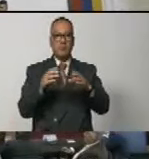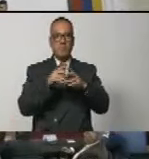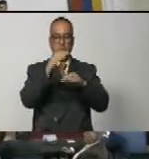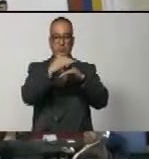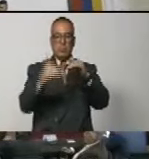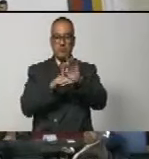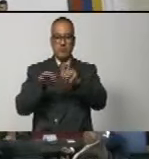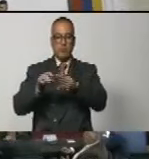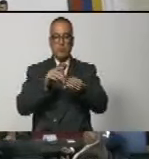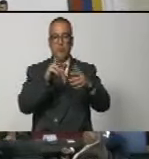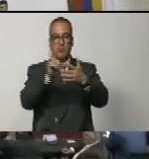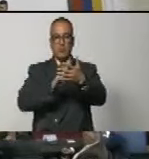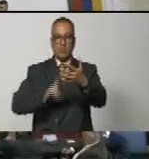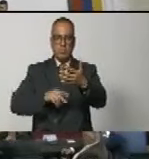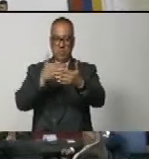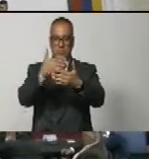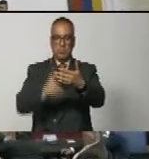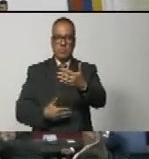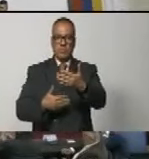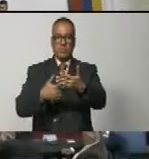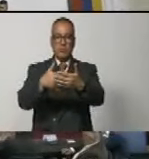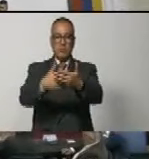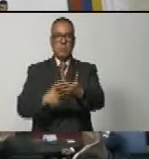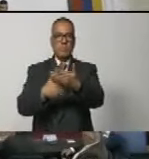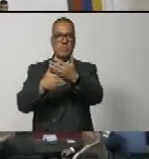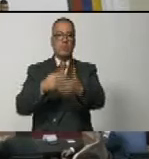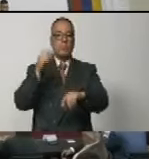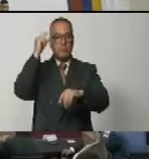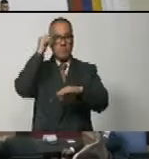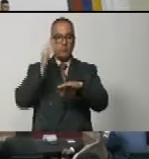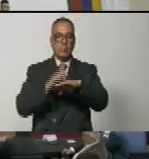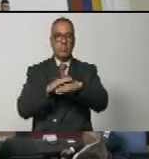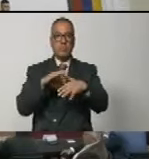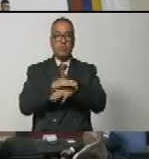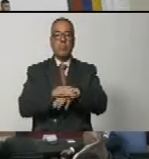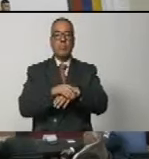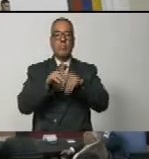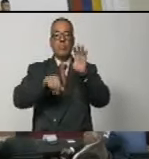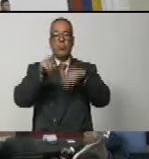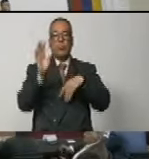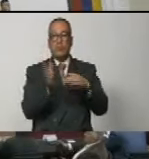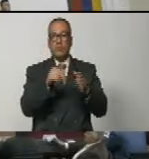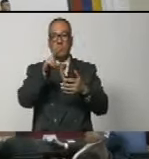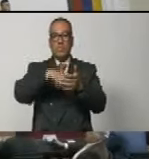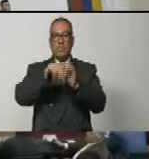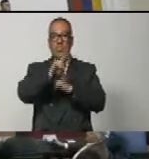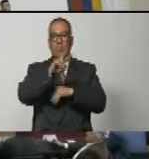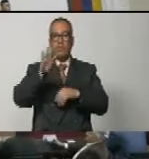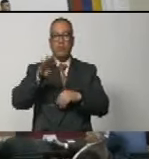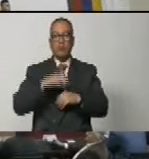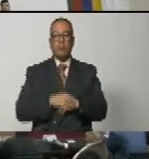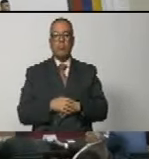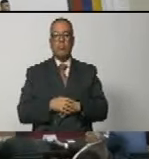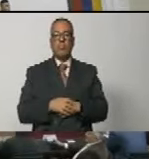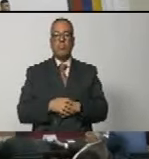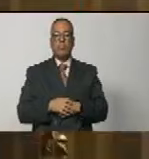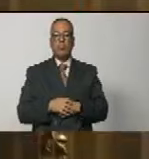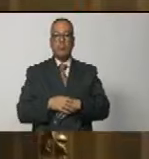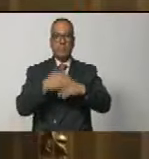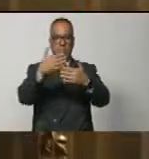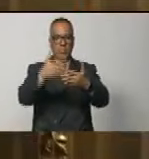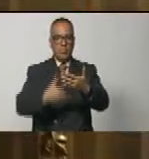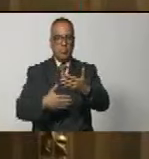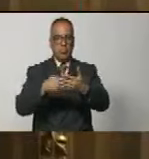Ciudadano subsecretario, sírvase dar lectura al acta de la sesión ordinaria del día martes 12 de marzo de 2024.